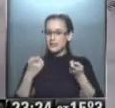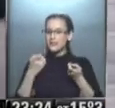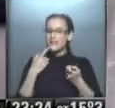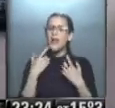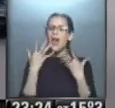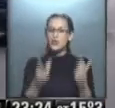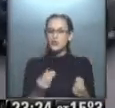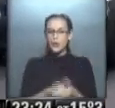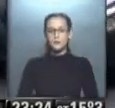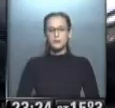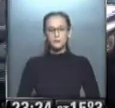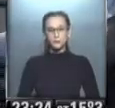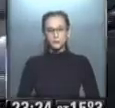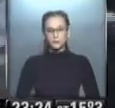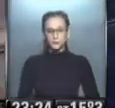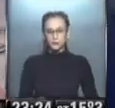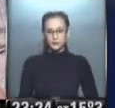de respuesta.